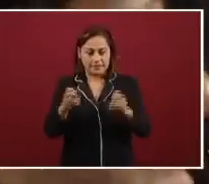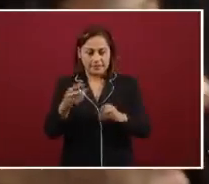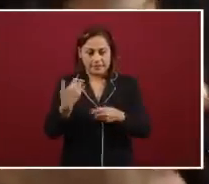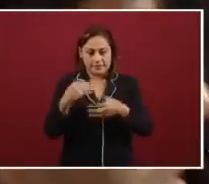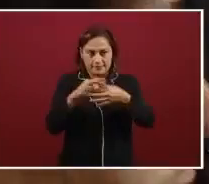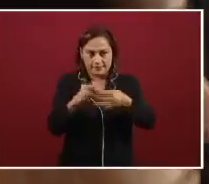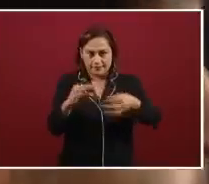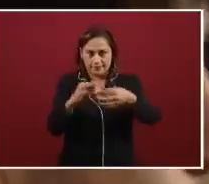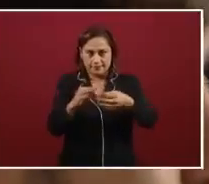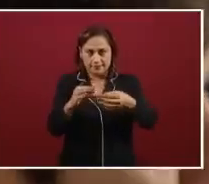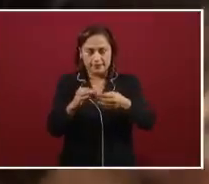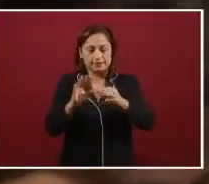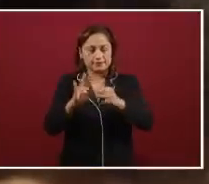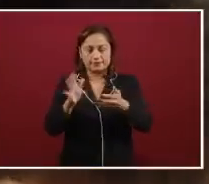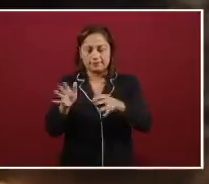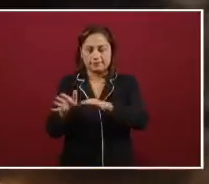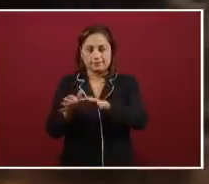momento,